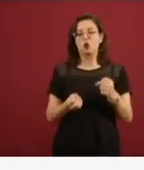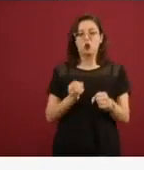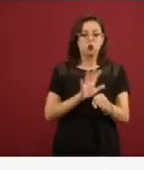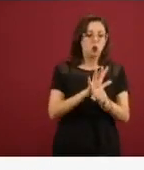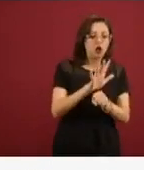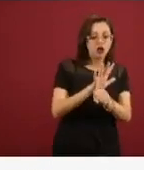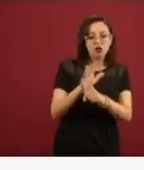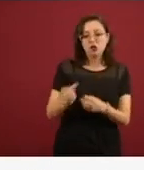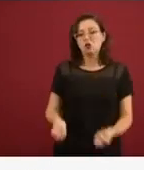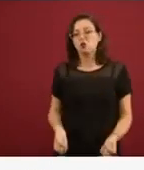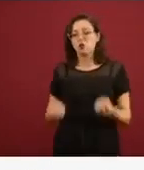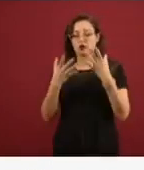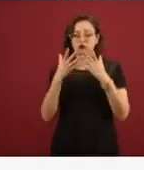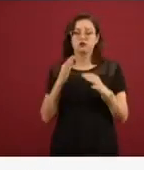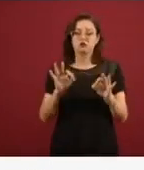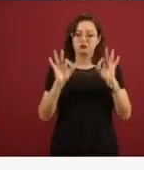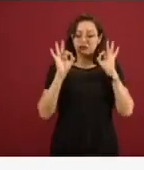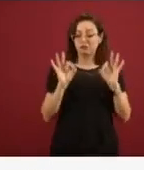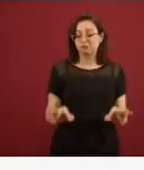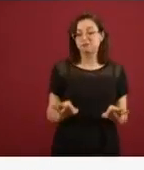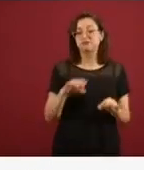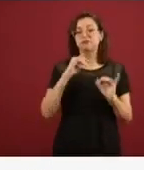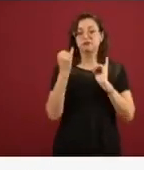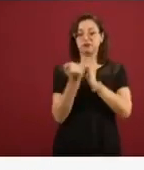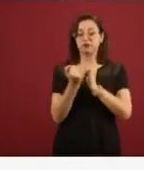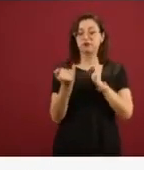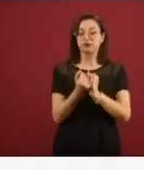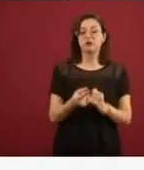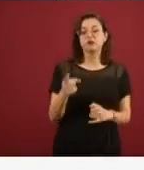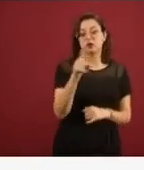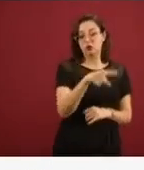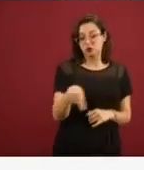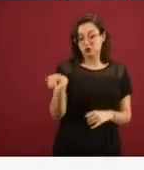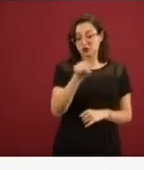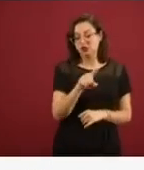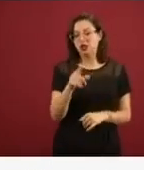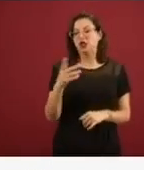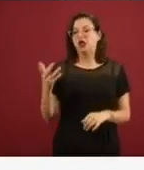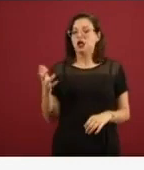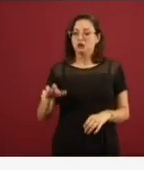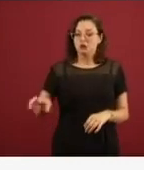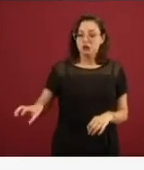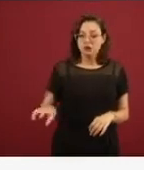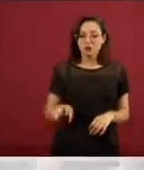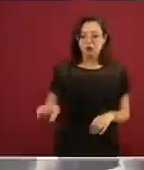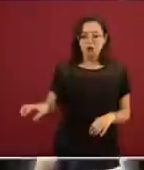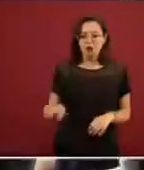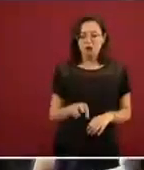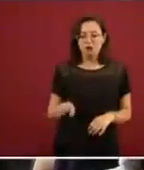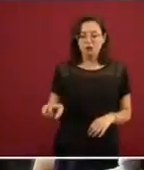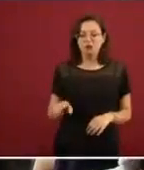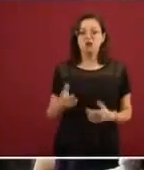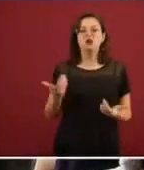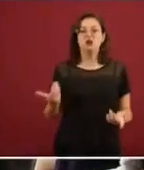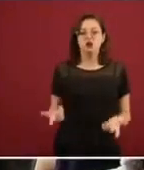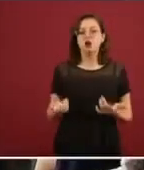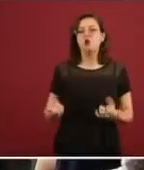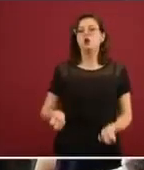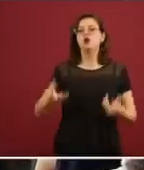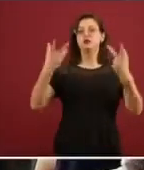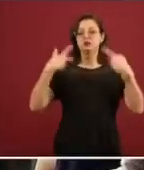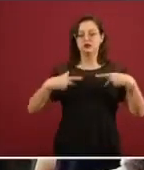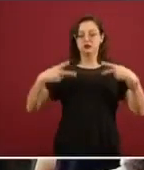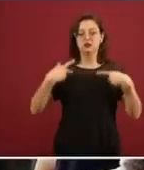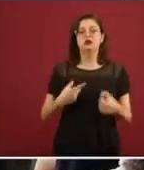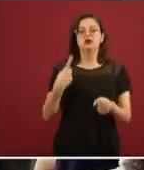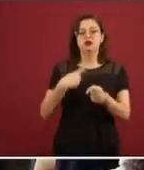mejor en alta resolución, y además cuando ustedes ponen el mouse sobre alguno de los municipios les va a decir la cantidad de casos